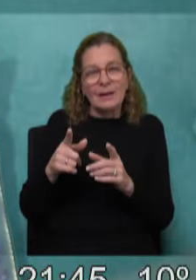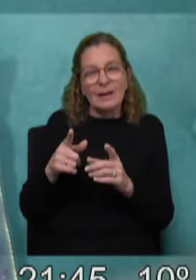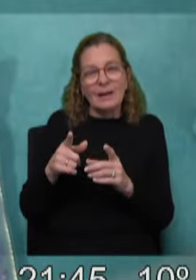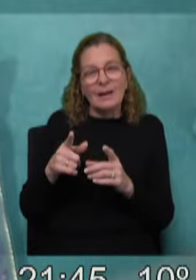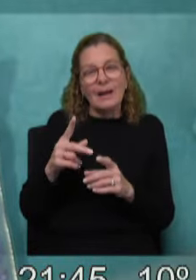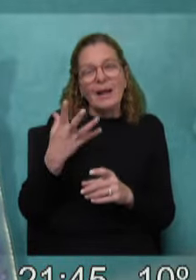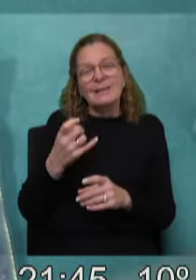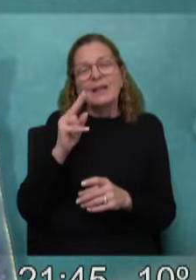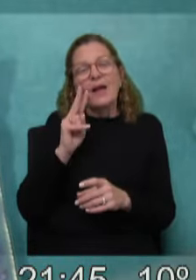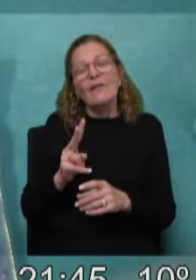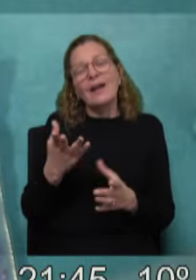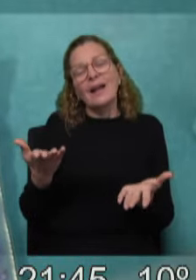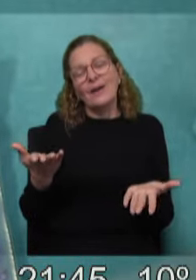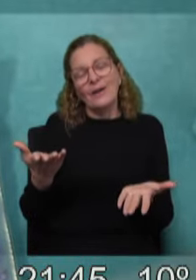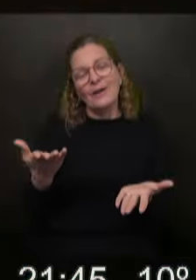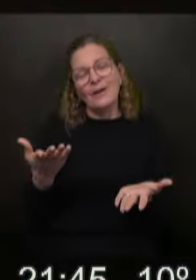que ir a verlo,